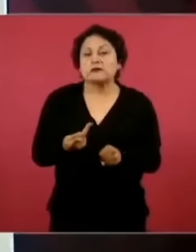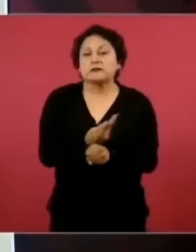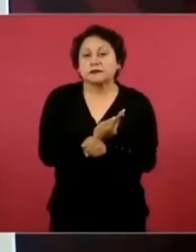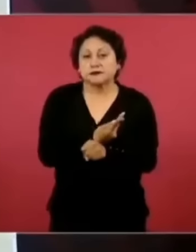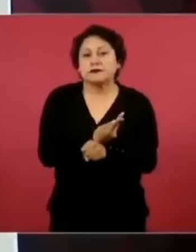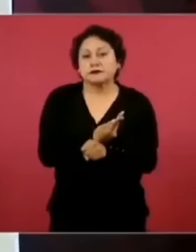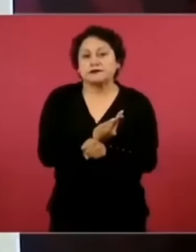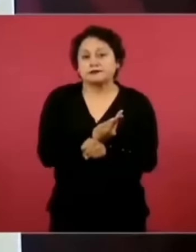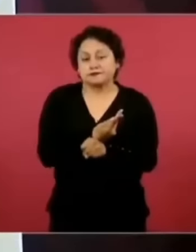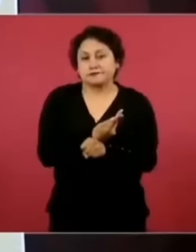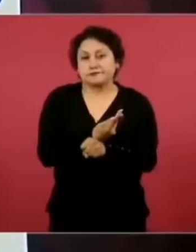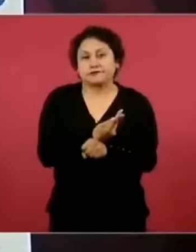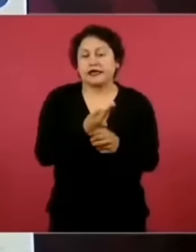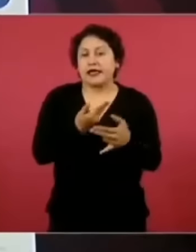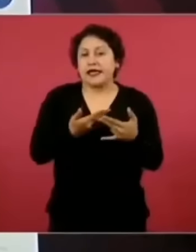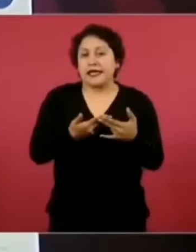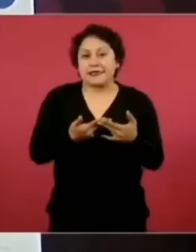a nadie